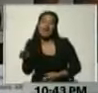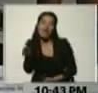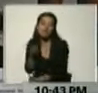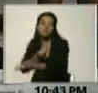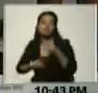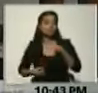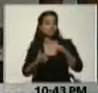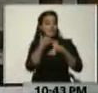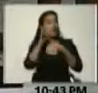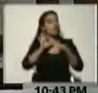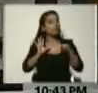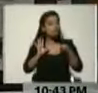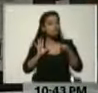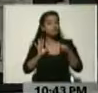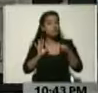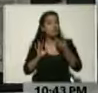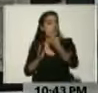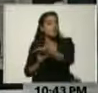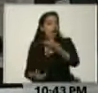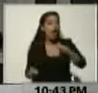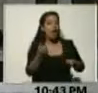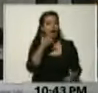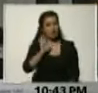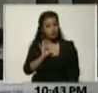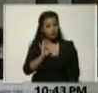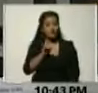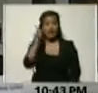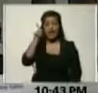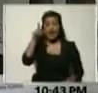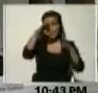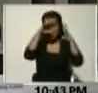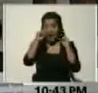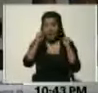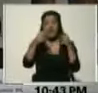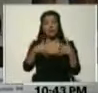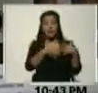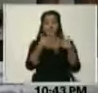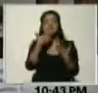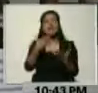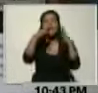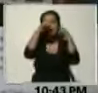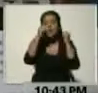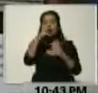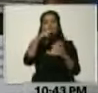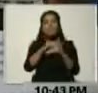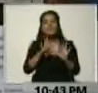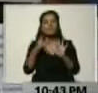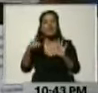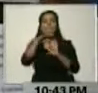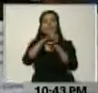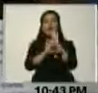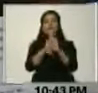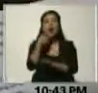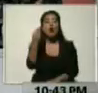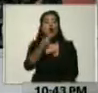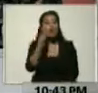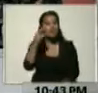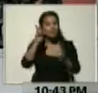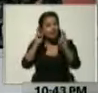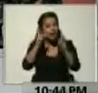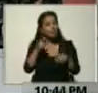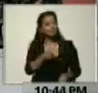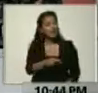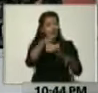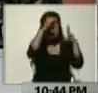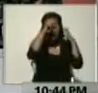Siempre cobra. Embajada norteamericana convoca programas jóvenes, embajadores 2016. Siempre cobra.